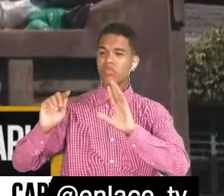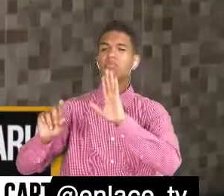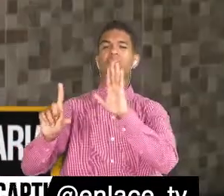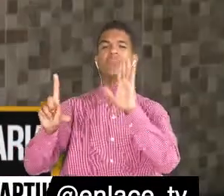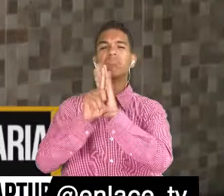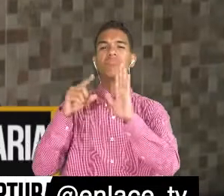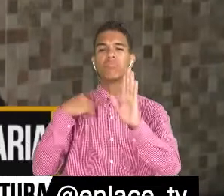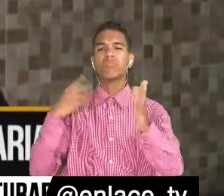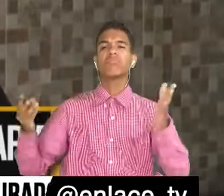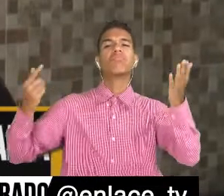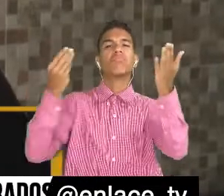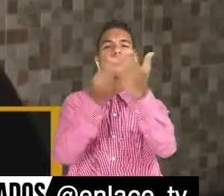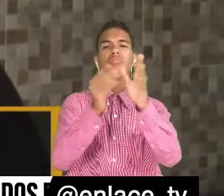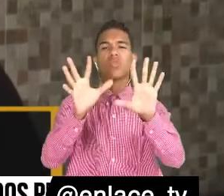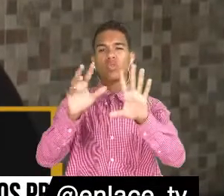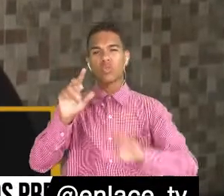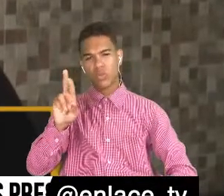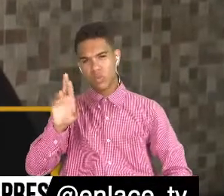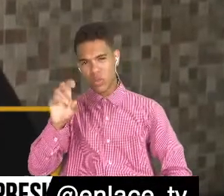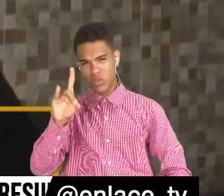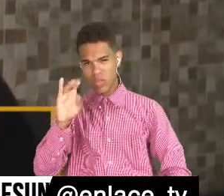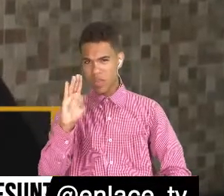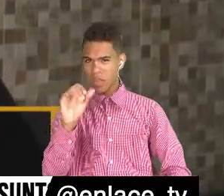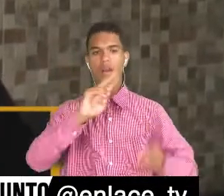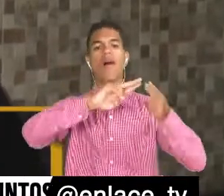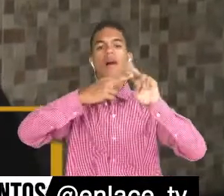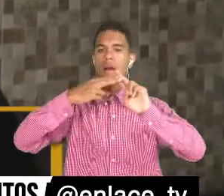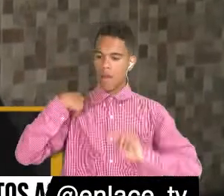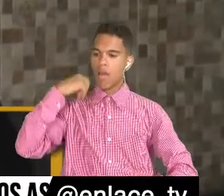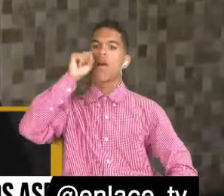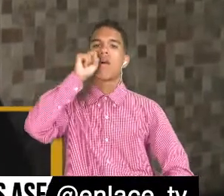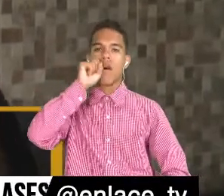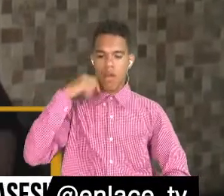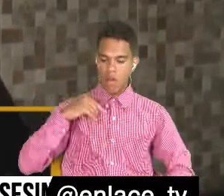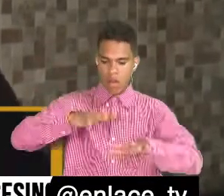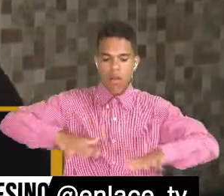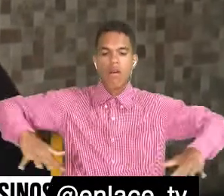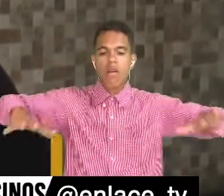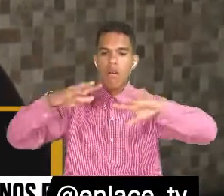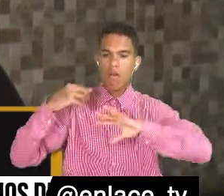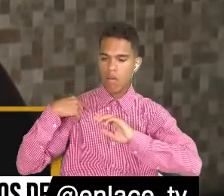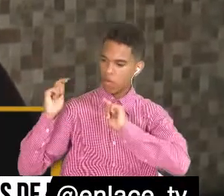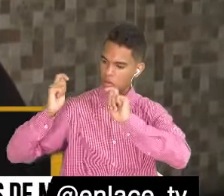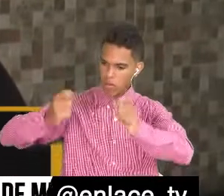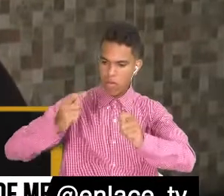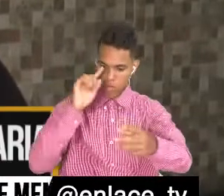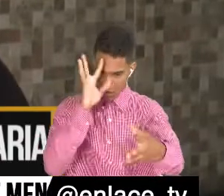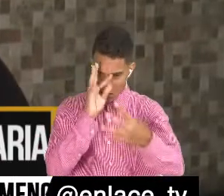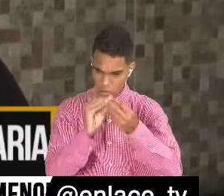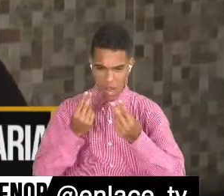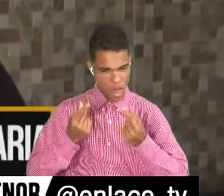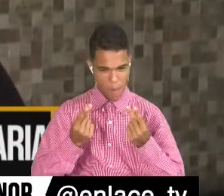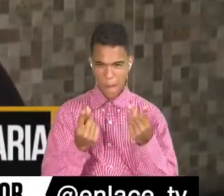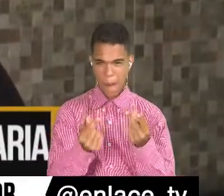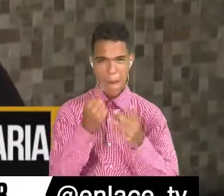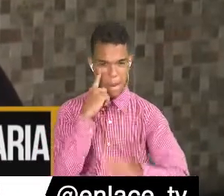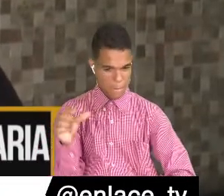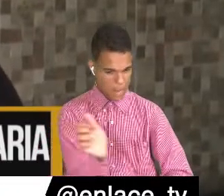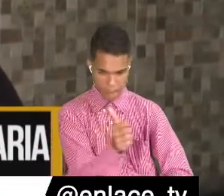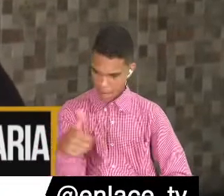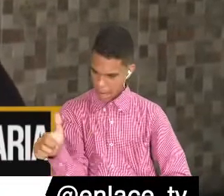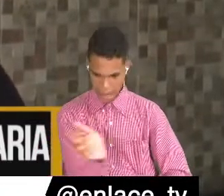misma actitud responsable con el municipio de Barranca Bermeja para que sea un proceso muy rápido y el traslado que se le vaya a dar a las